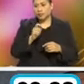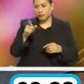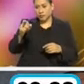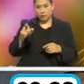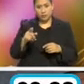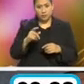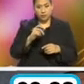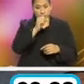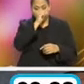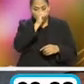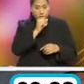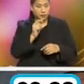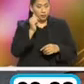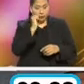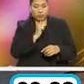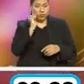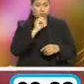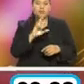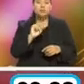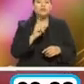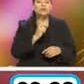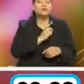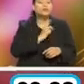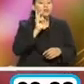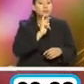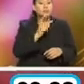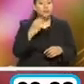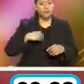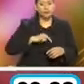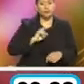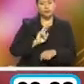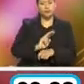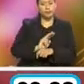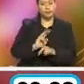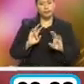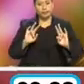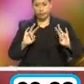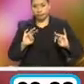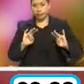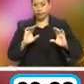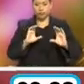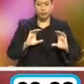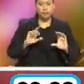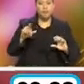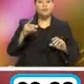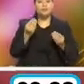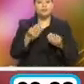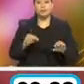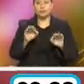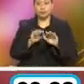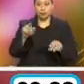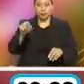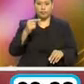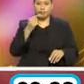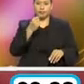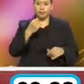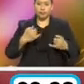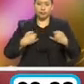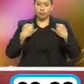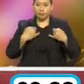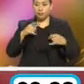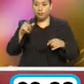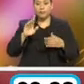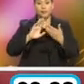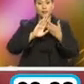van a ser consumidores habituales. Hay que estar muy alertas y es muy importante que los chavos, para evitar entrar